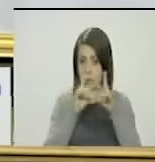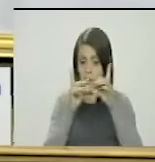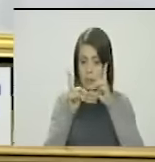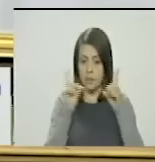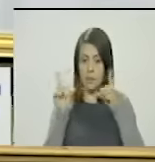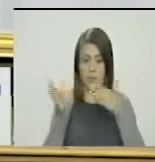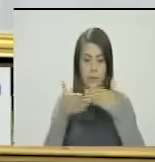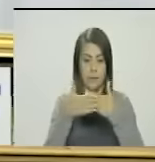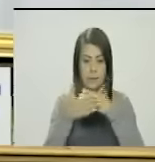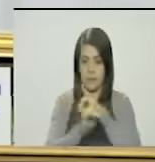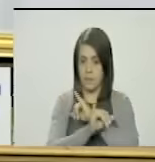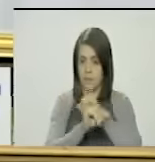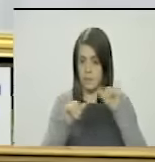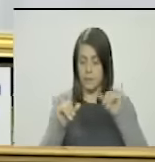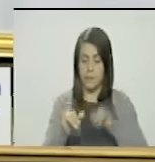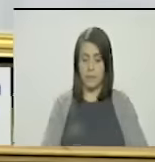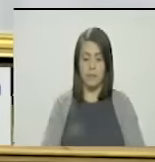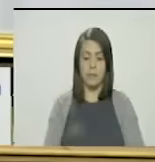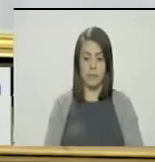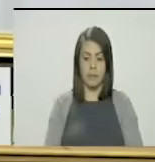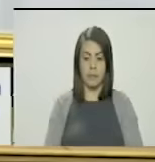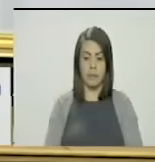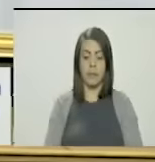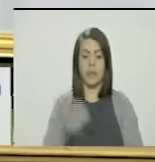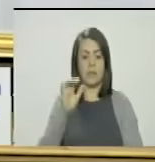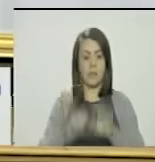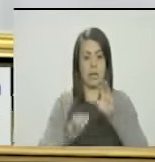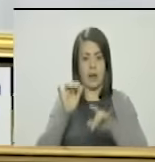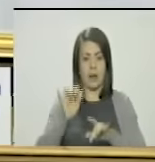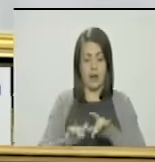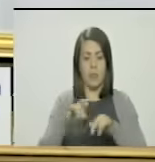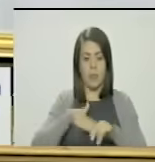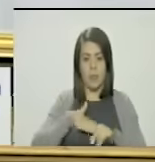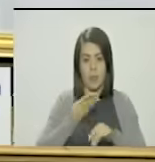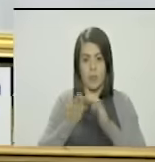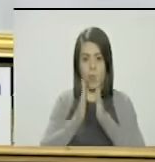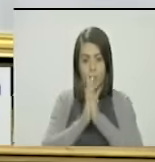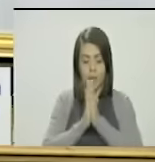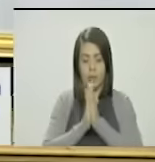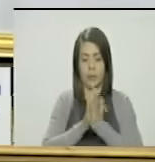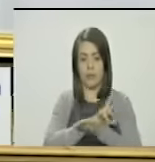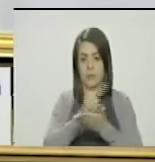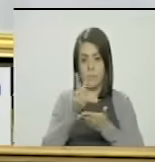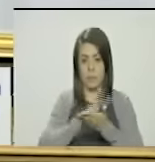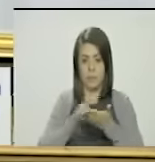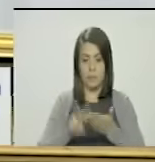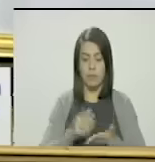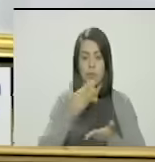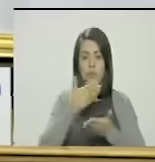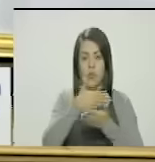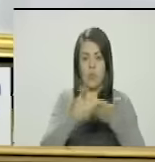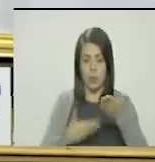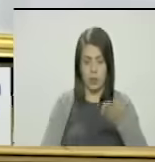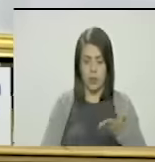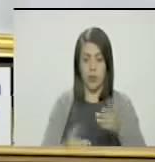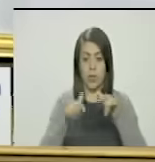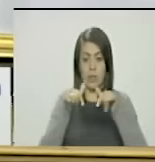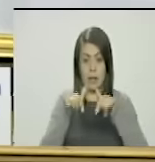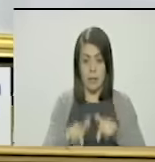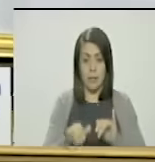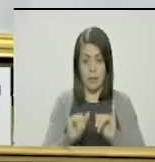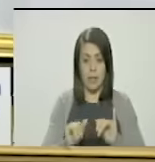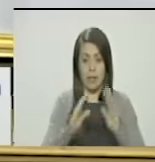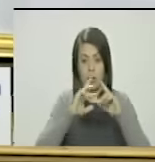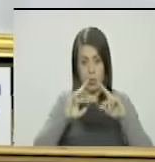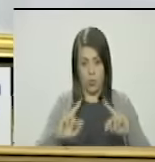debate. Se cierra. Ciudadano secretario accidental, por favor, sírvase dar lectura a las propuestas en mesa